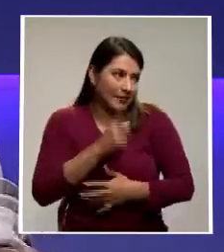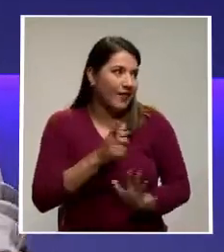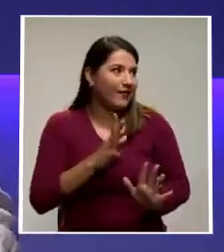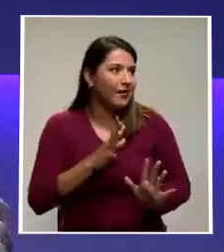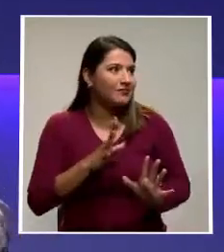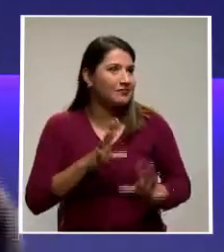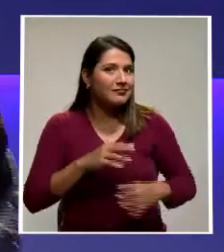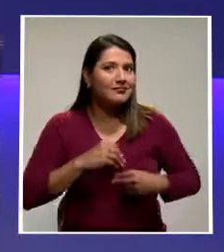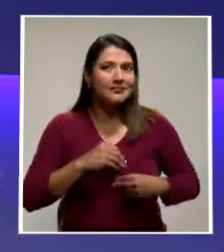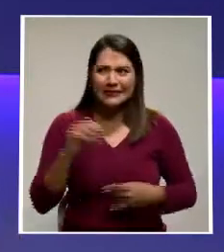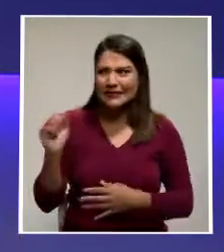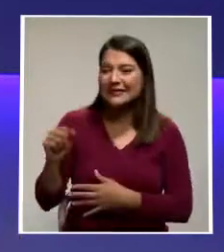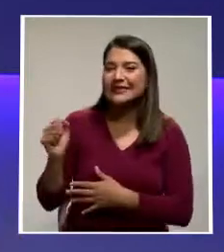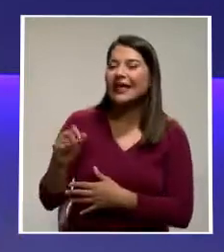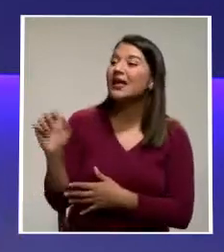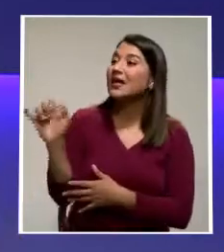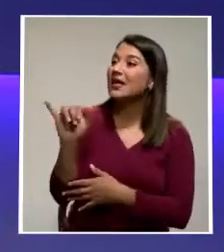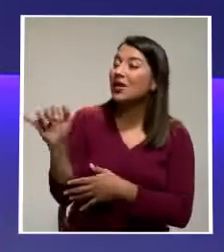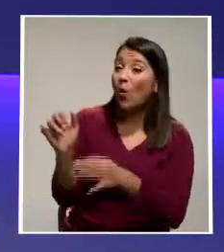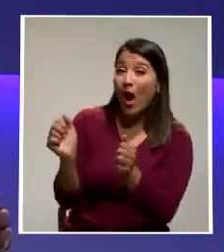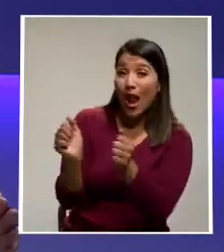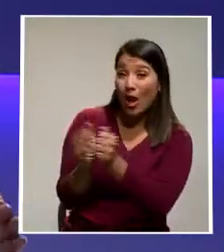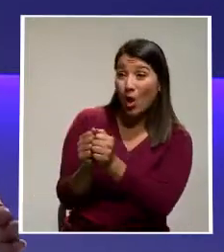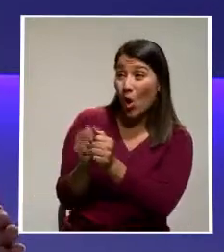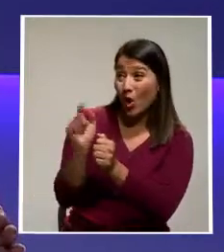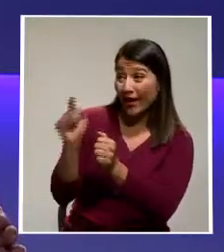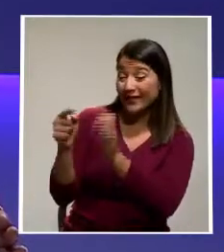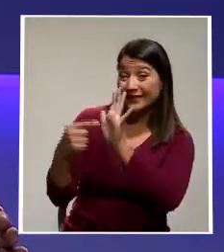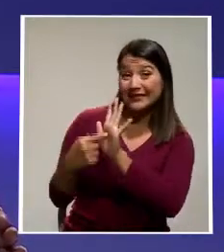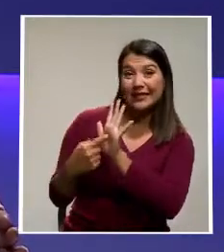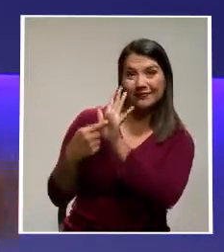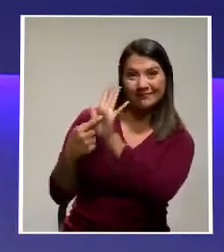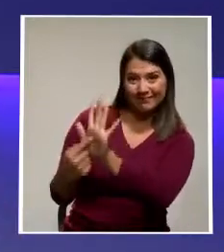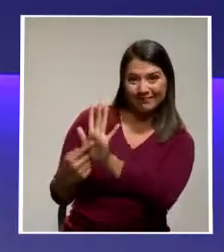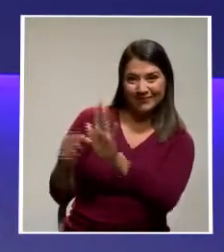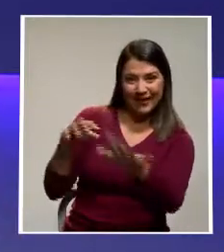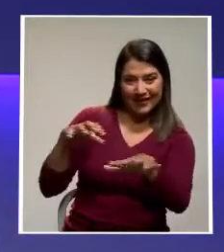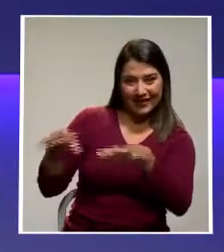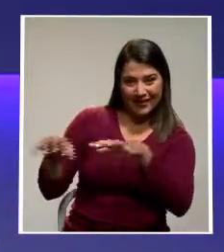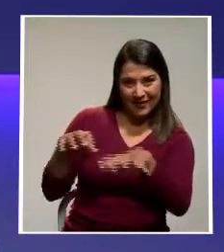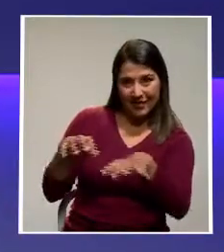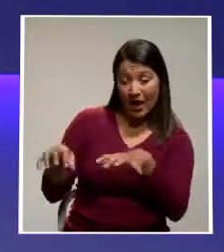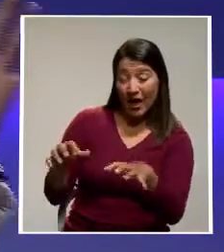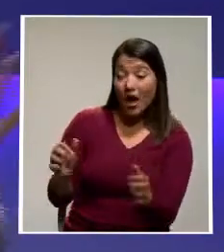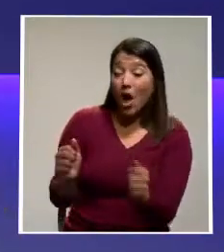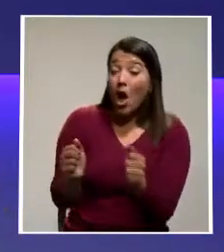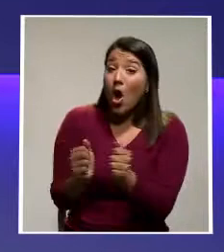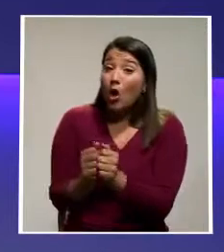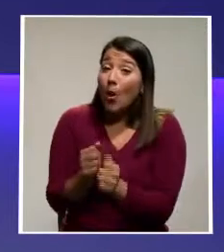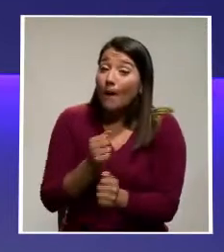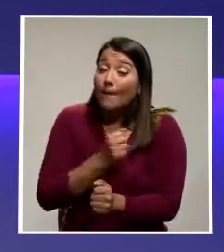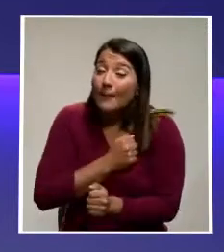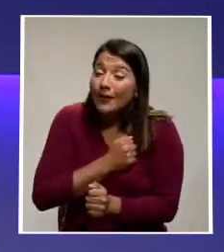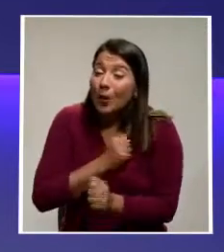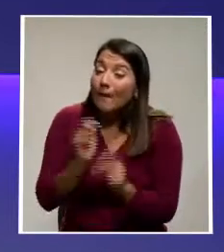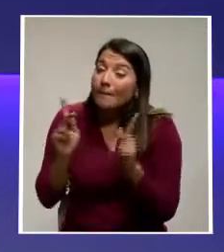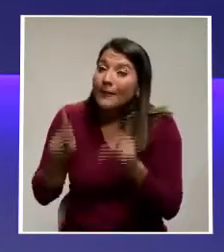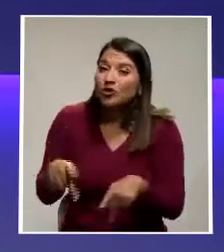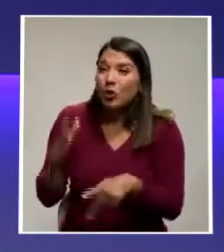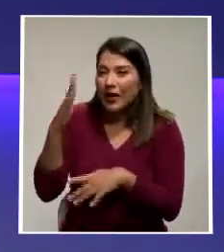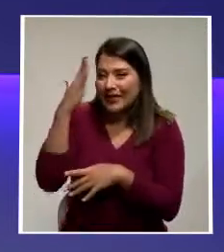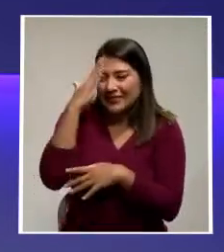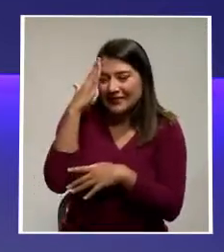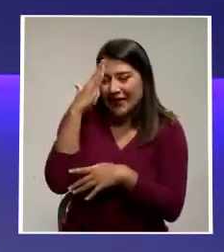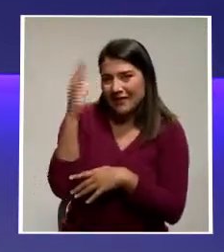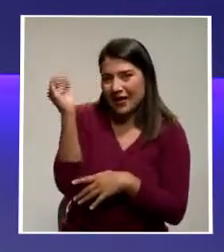Sí, sí, igual con esta exposición que yo diría que con perdón de los especialistas en arte, es arte